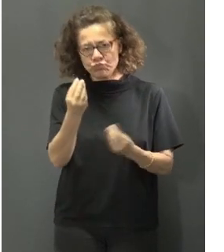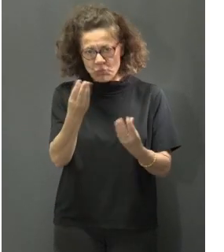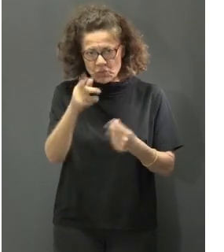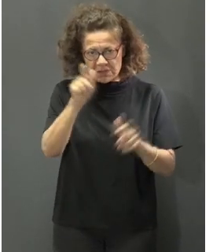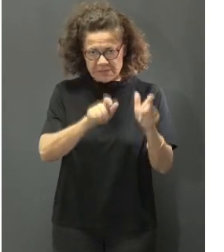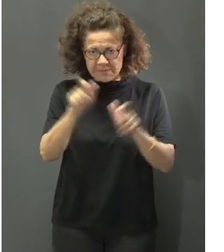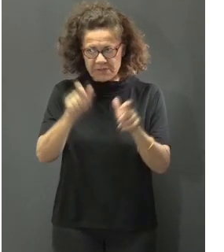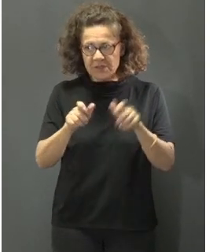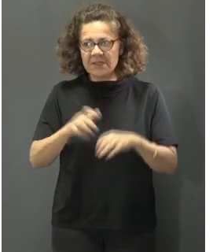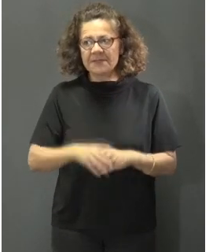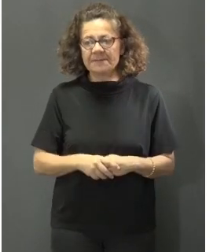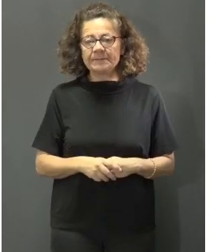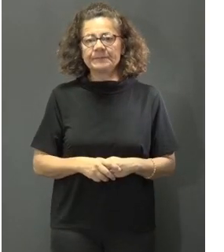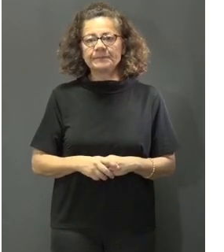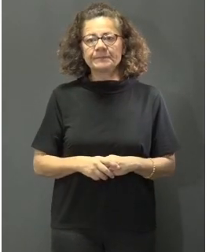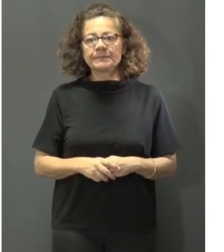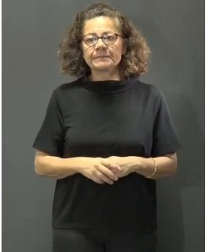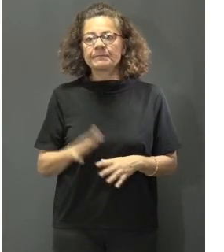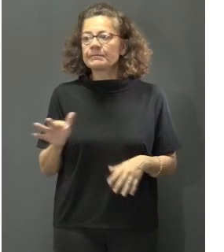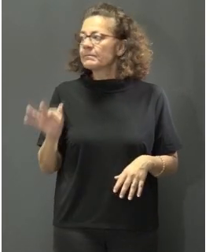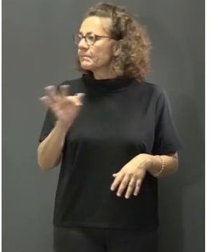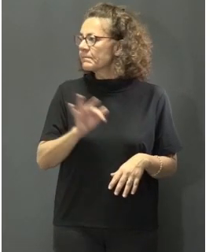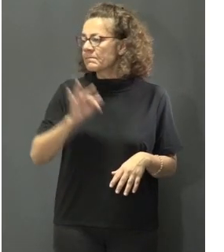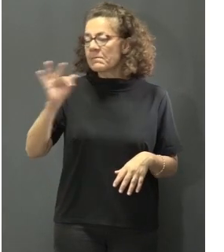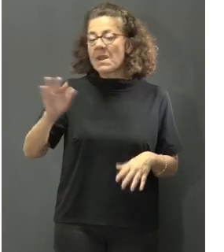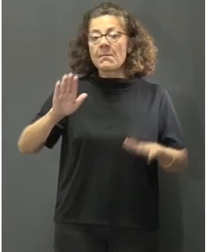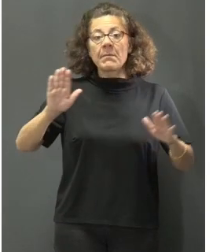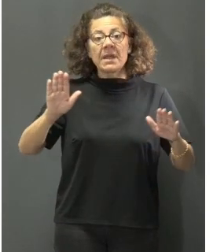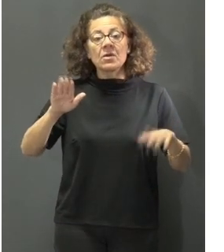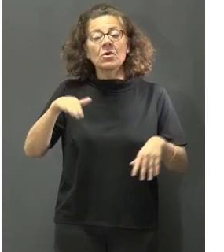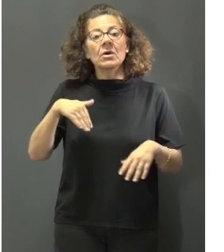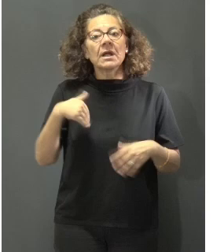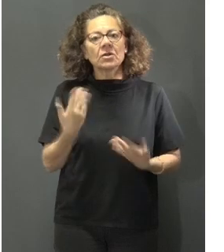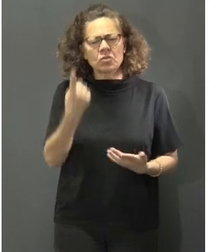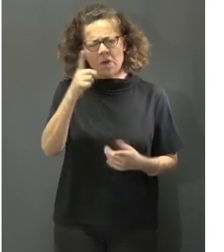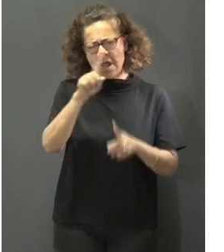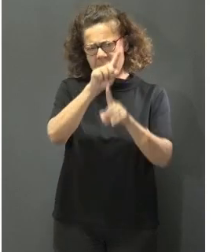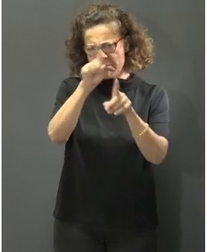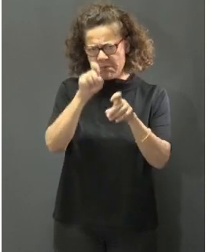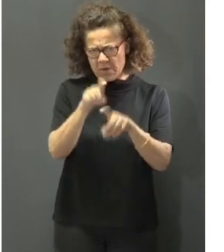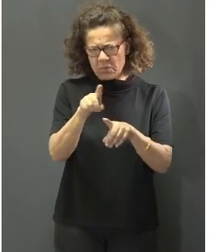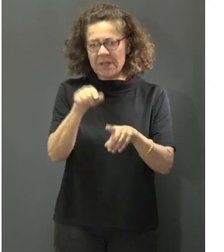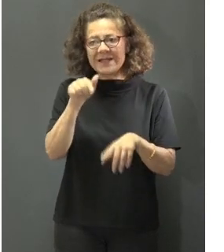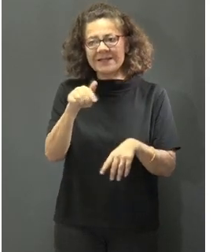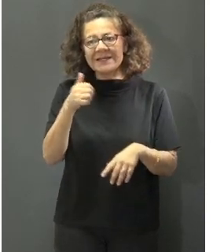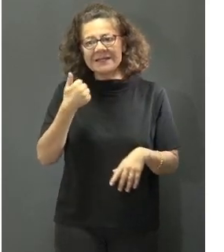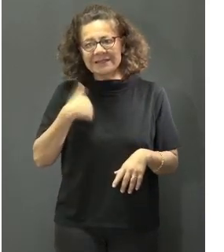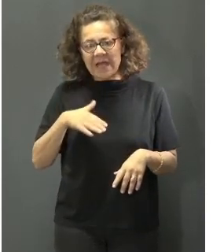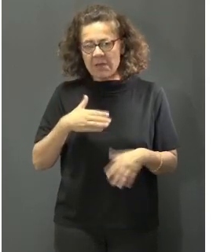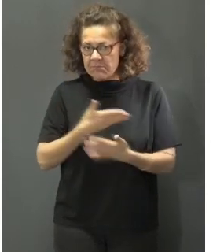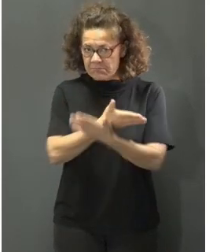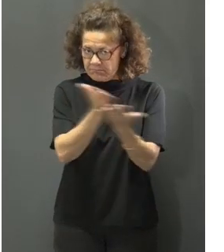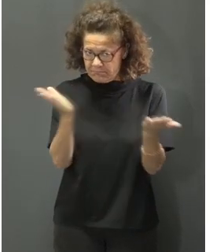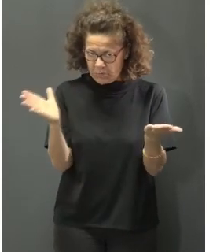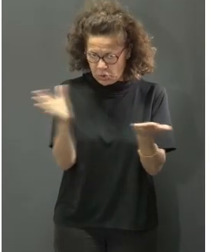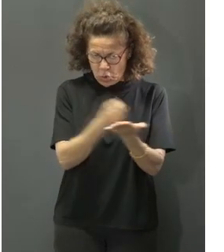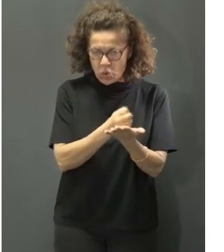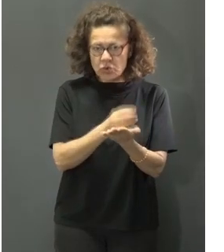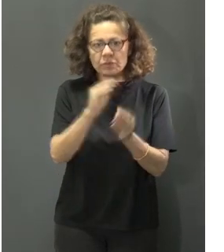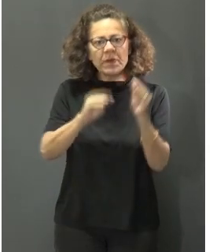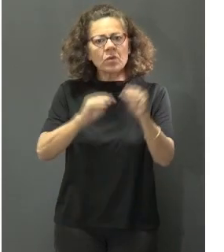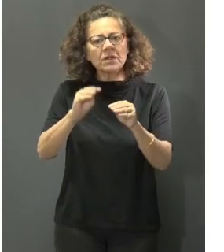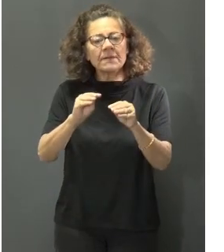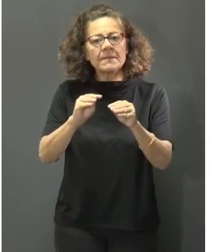personas. Pero entonces, una pregunta y así para todos.